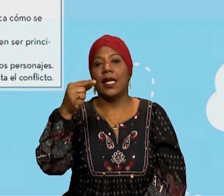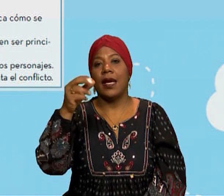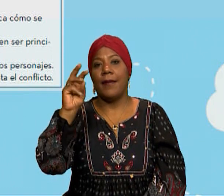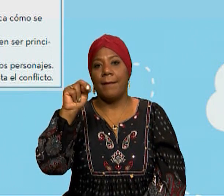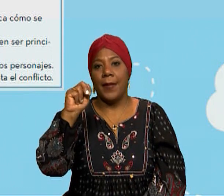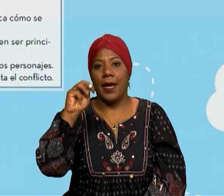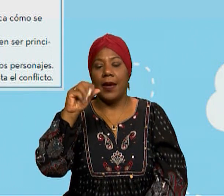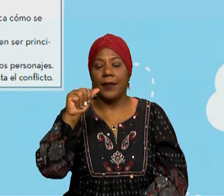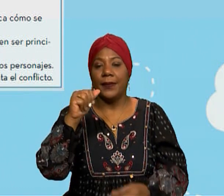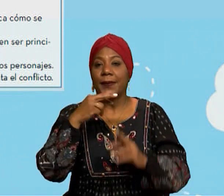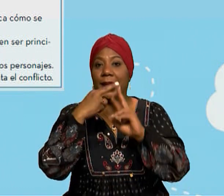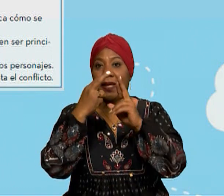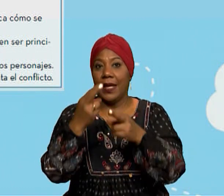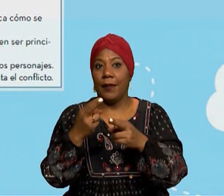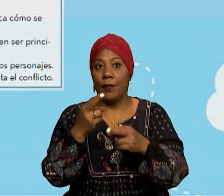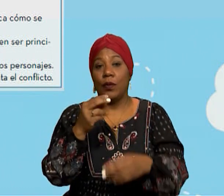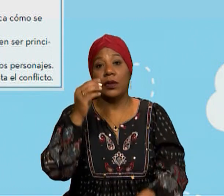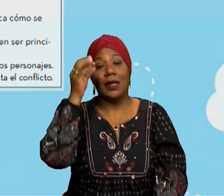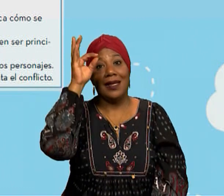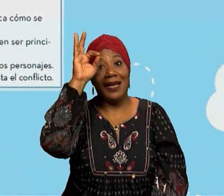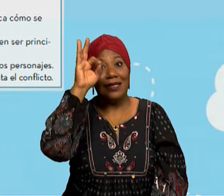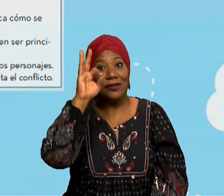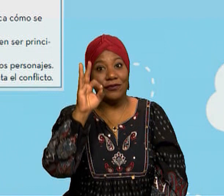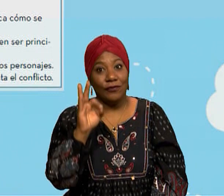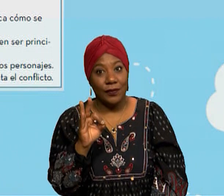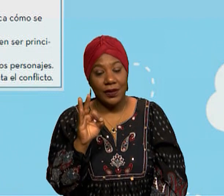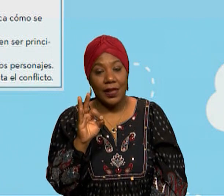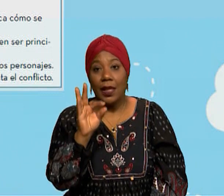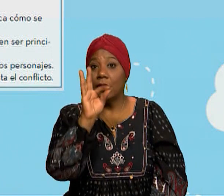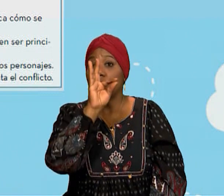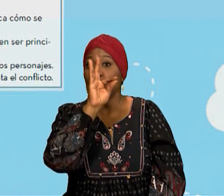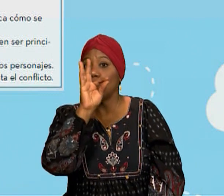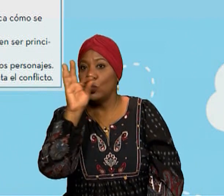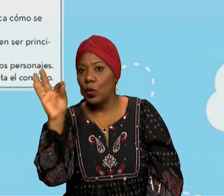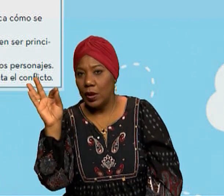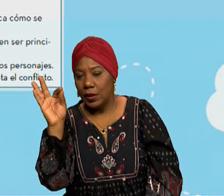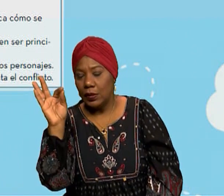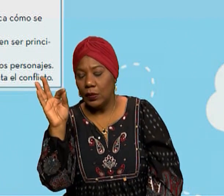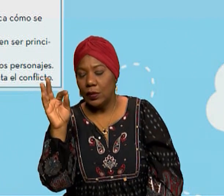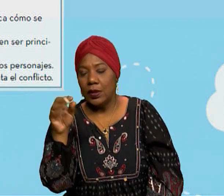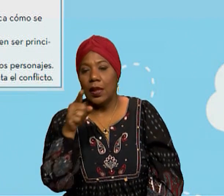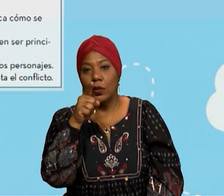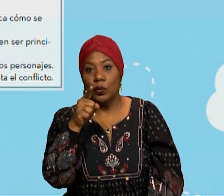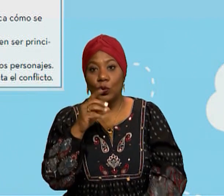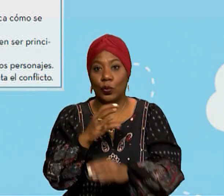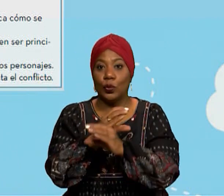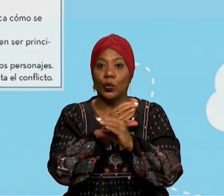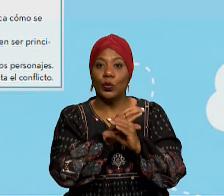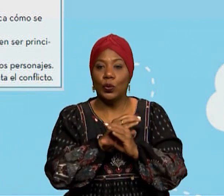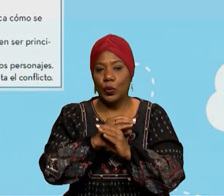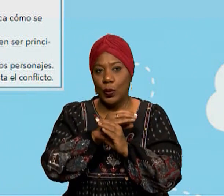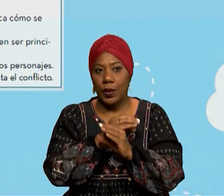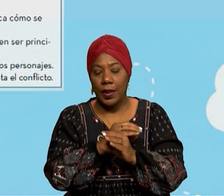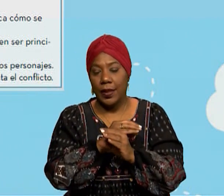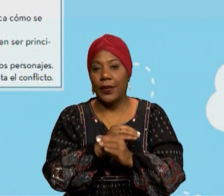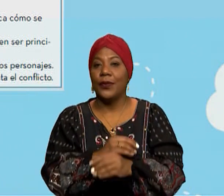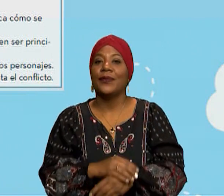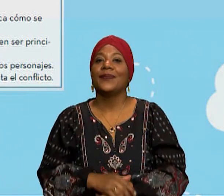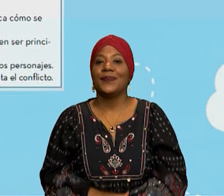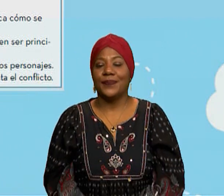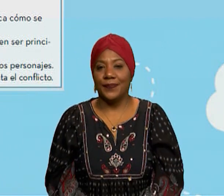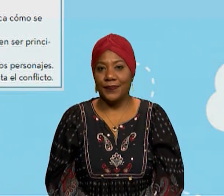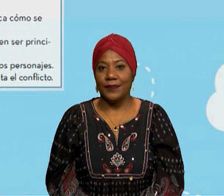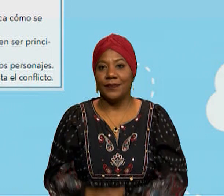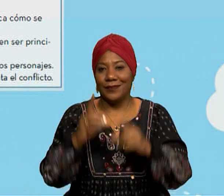puedas resolver el crucigrama. Recuerda que el crucigrama se desarrolla colocando letra por letra.